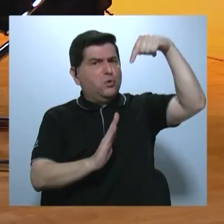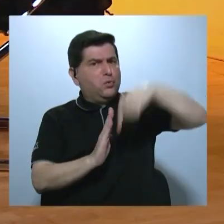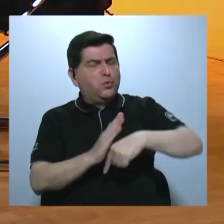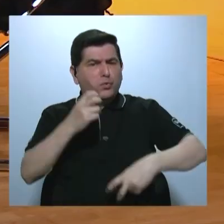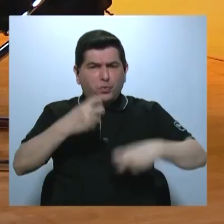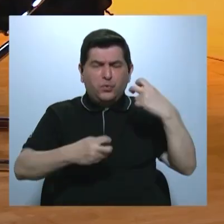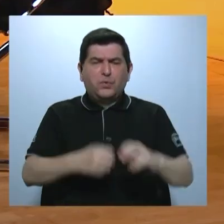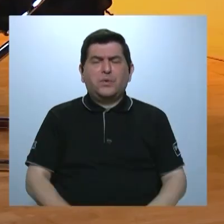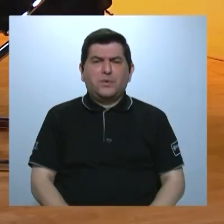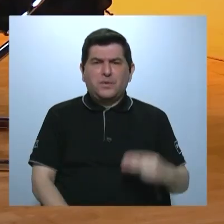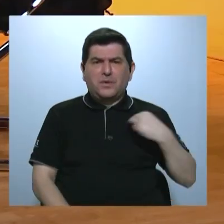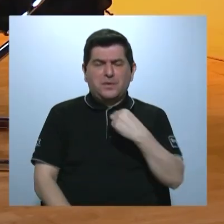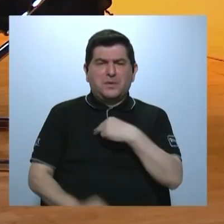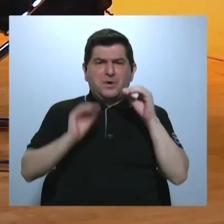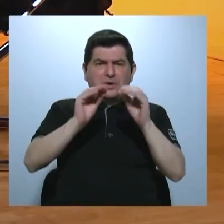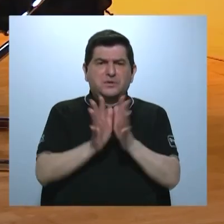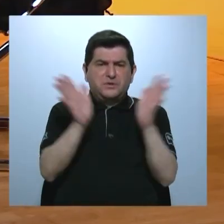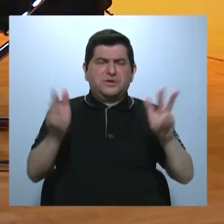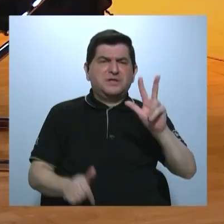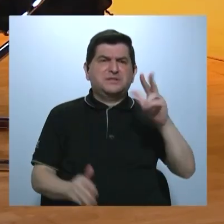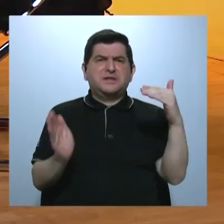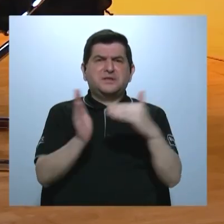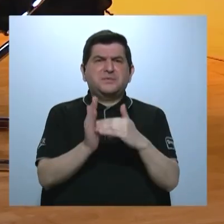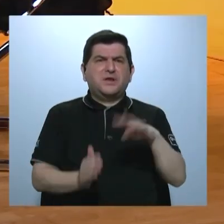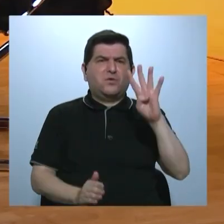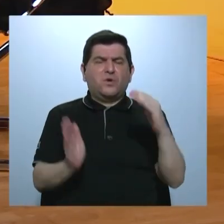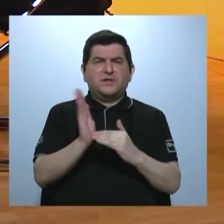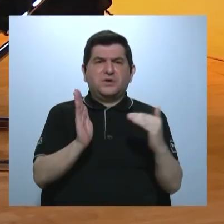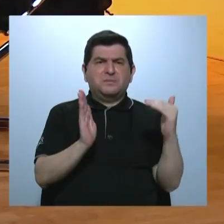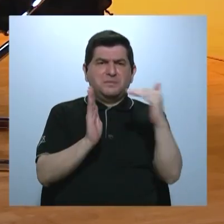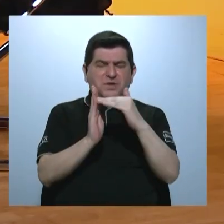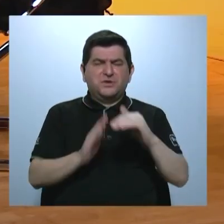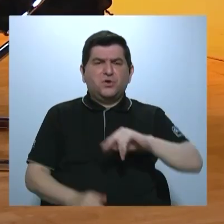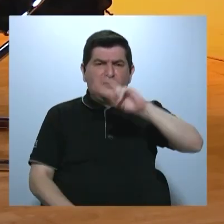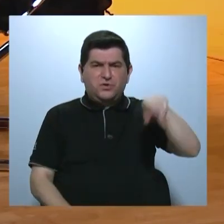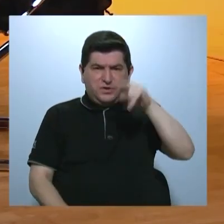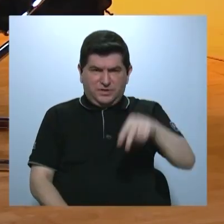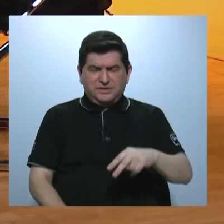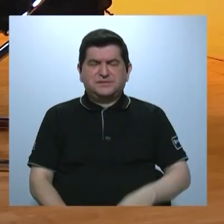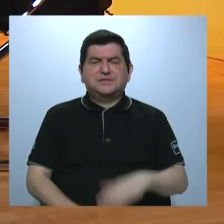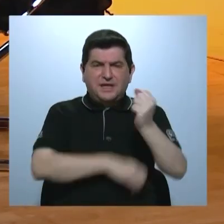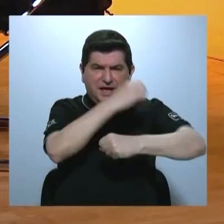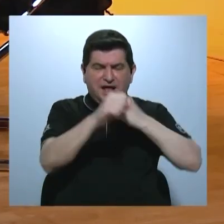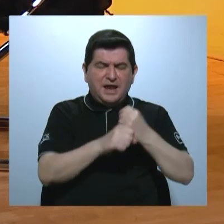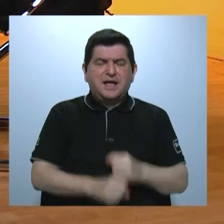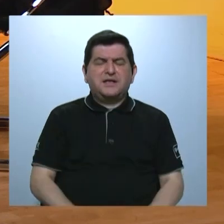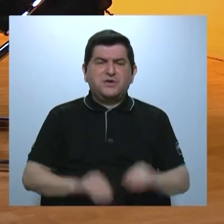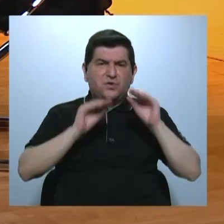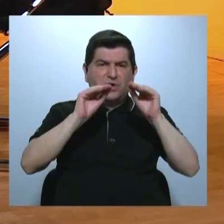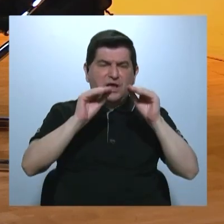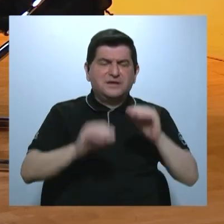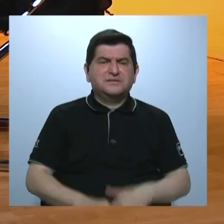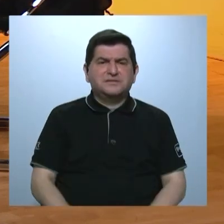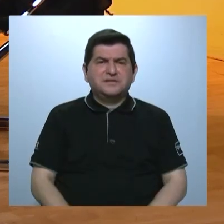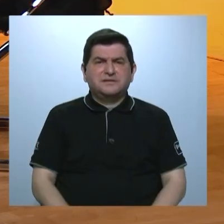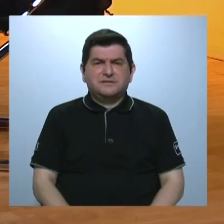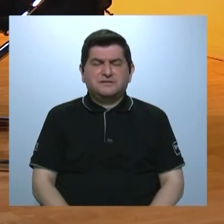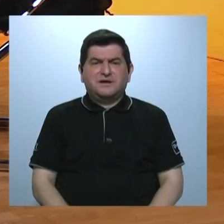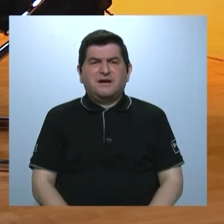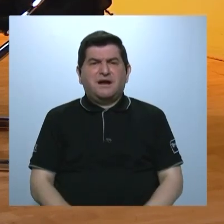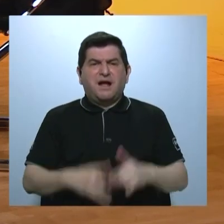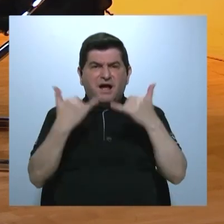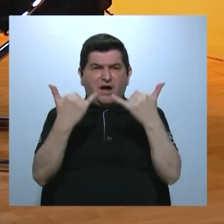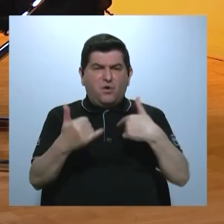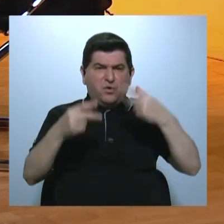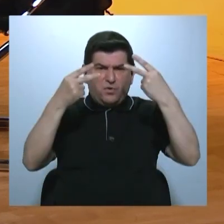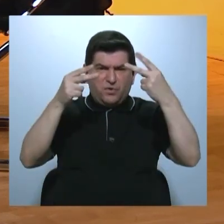pasó de invertir cerca de 3.000, 4.000 millones de colones por año en formación y capacitación docente a hoy prácticamente nada. Por lo que revisé